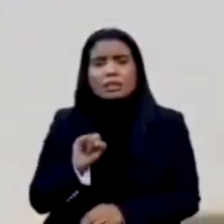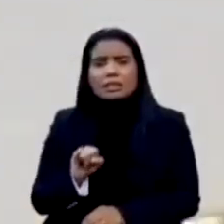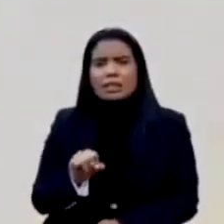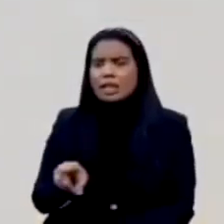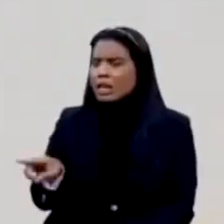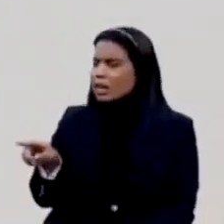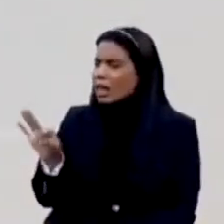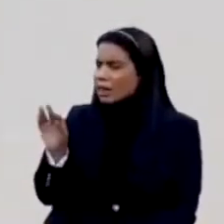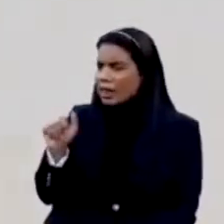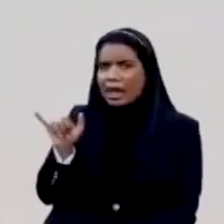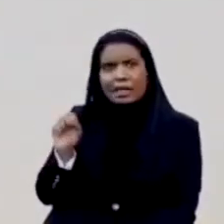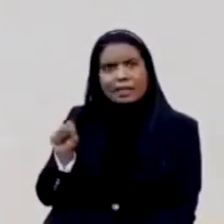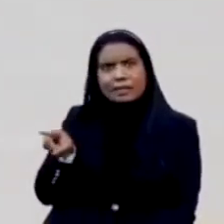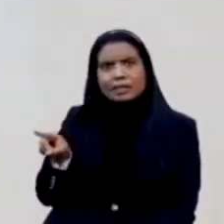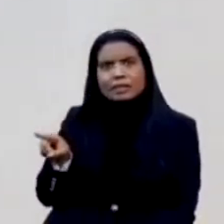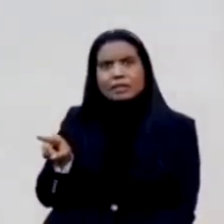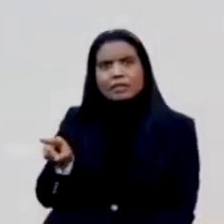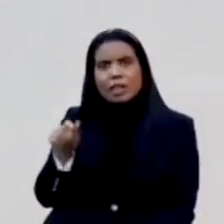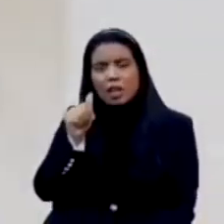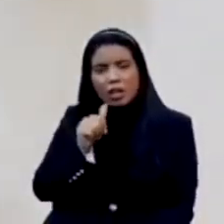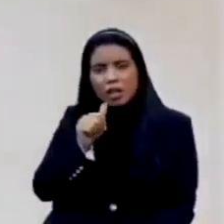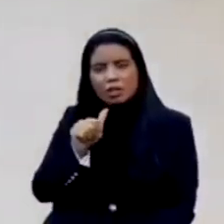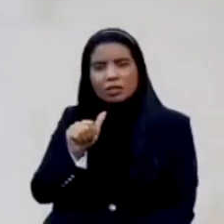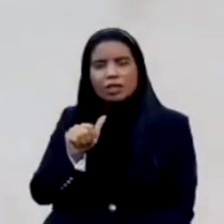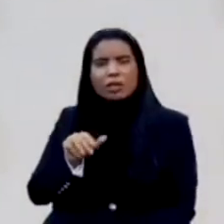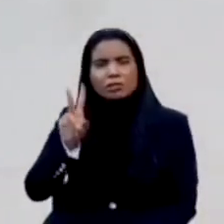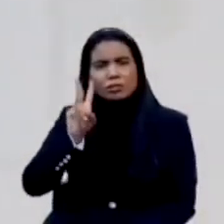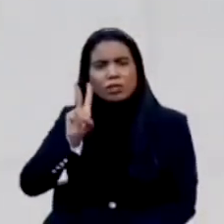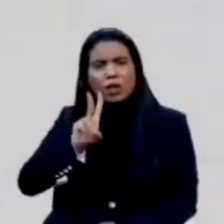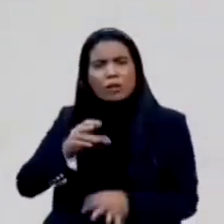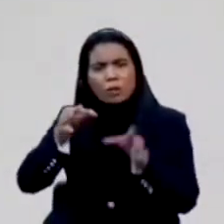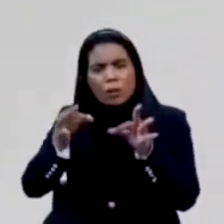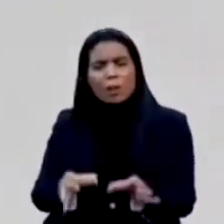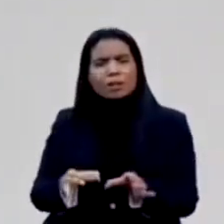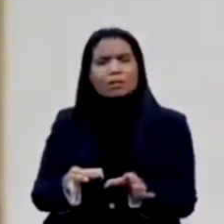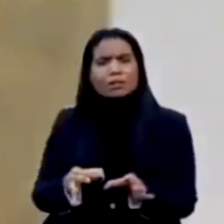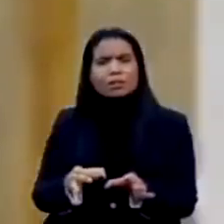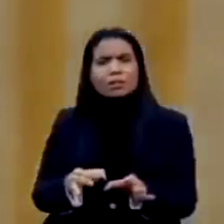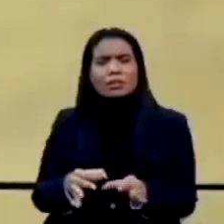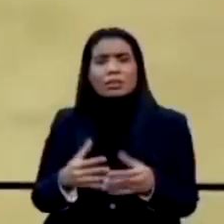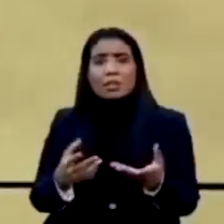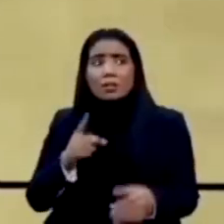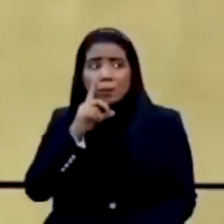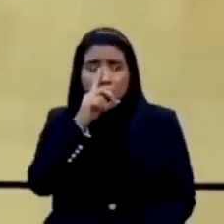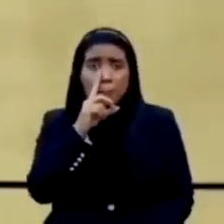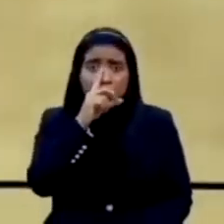de cumplir con su palabra colocando su vida en riesgo